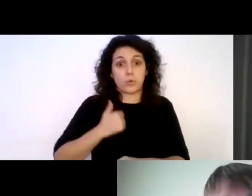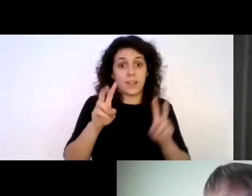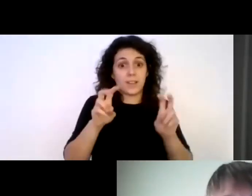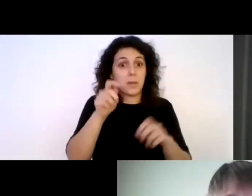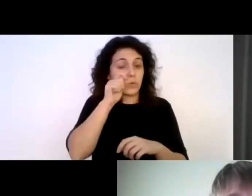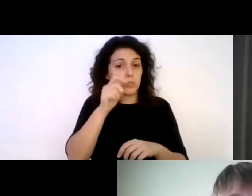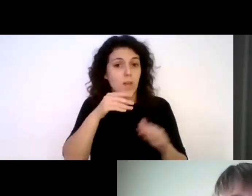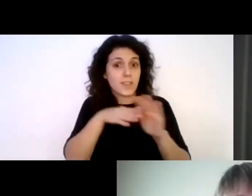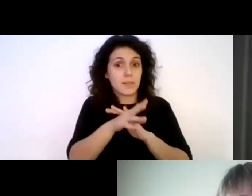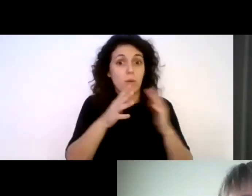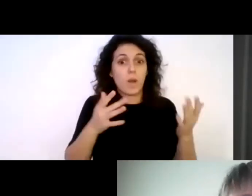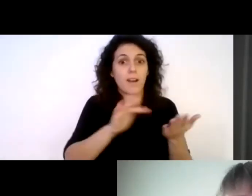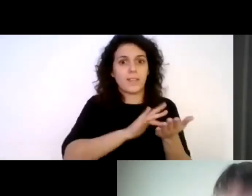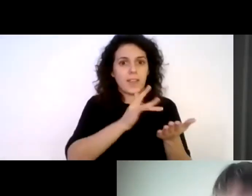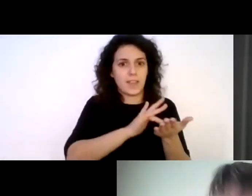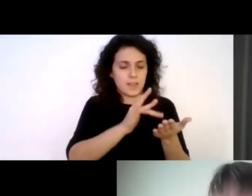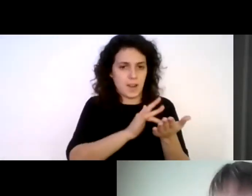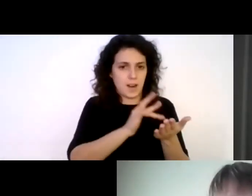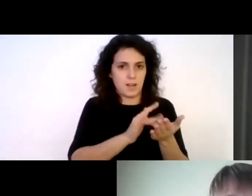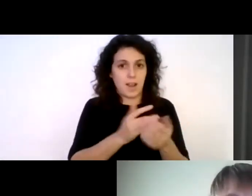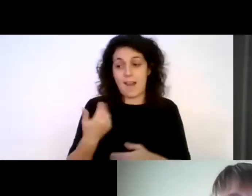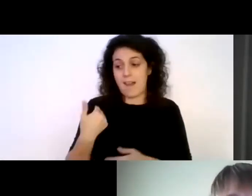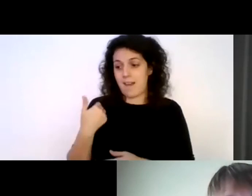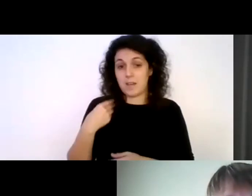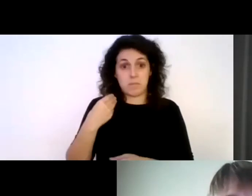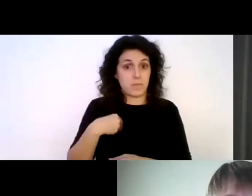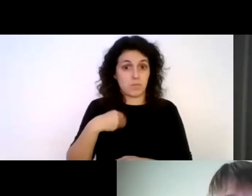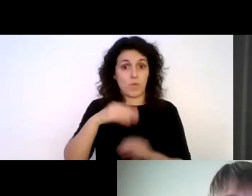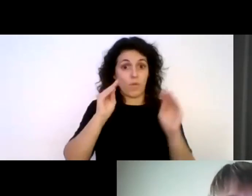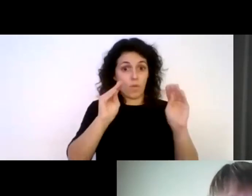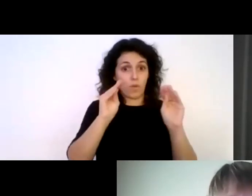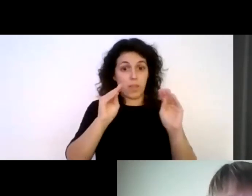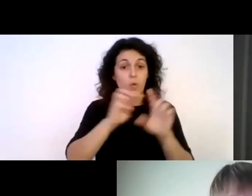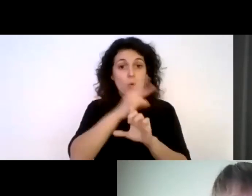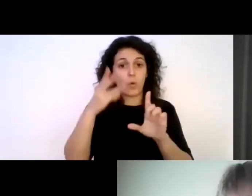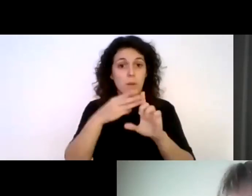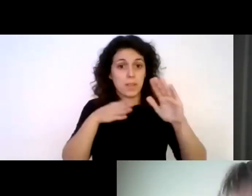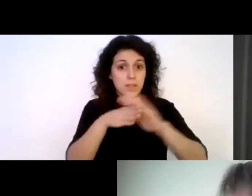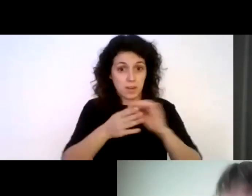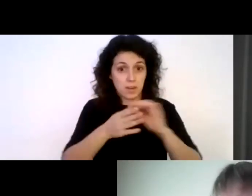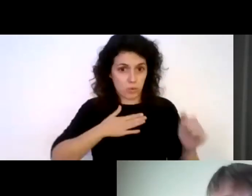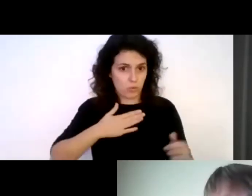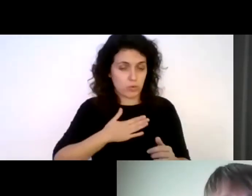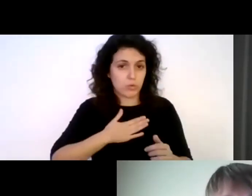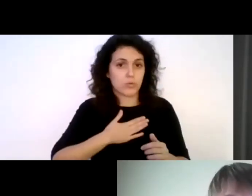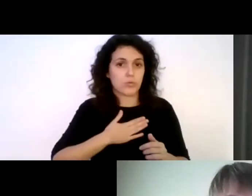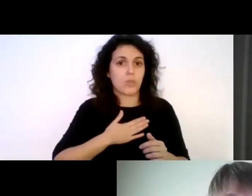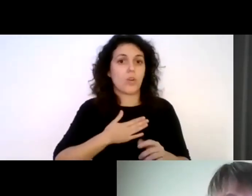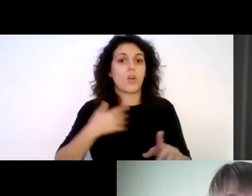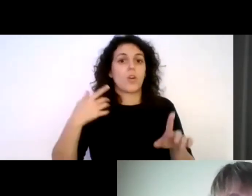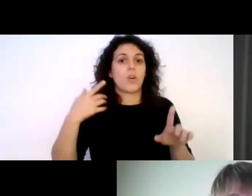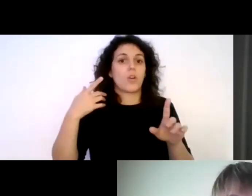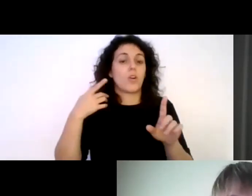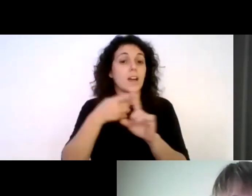todo el tema digital. Ayer mismo hicimos una formación en web accesible en nuestra comarca, justo para potenciar que las webs